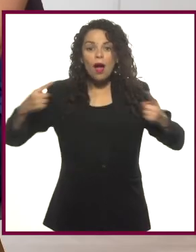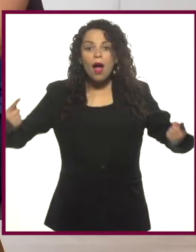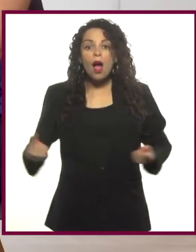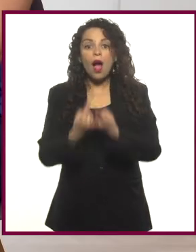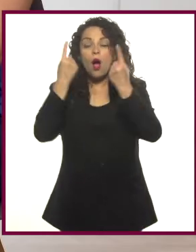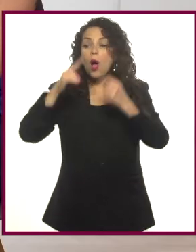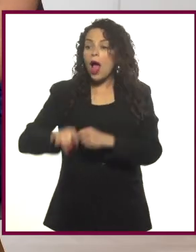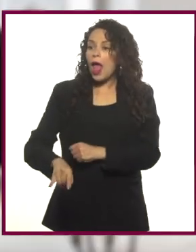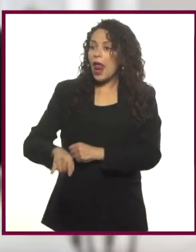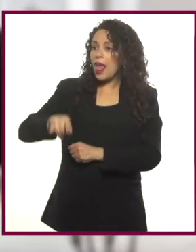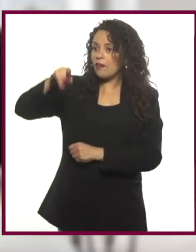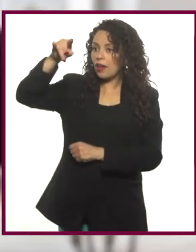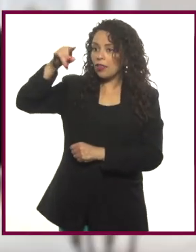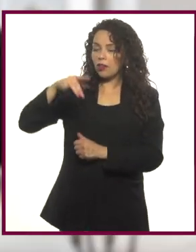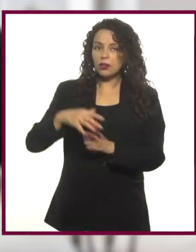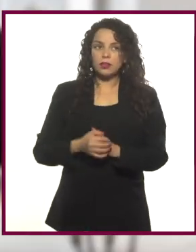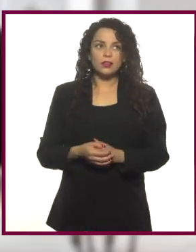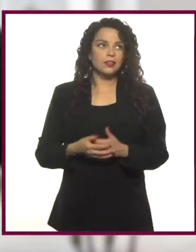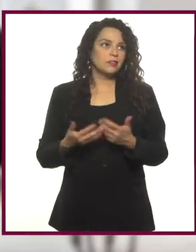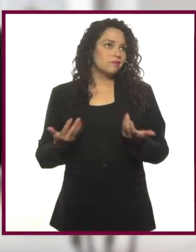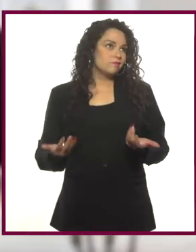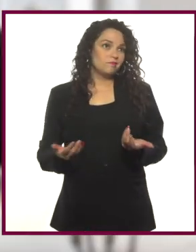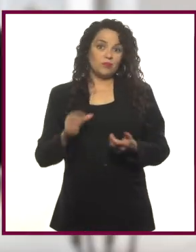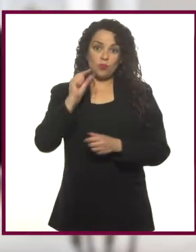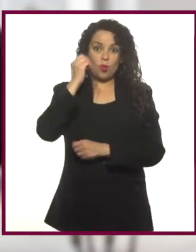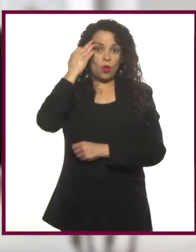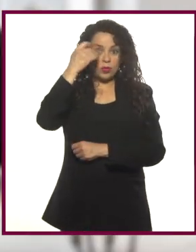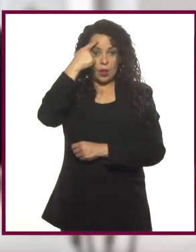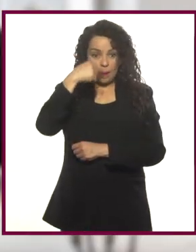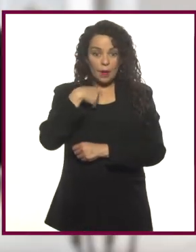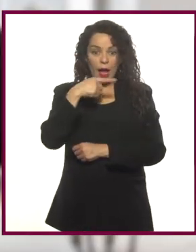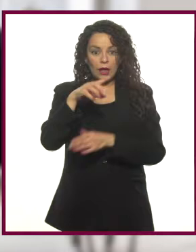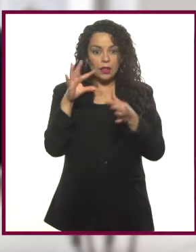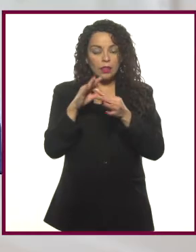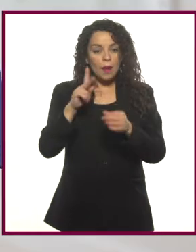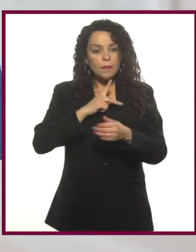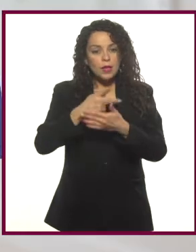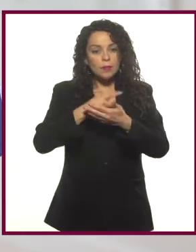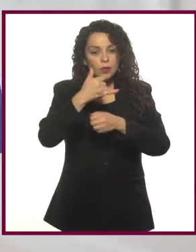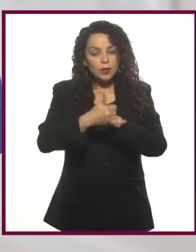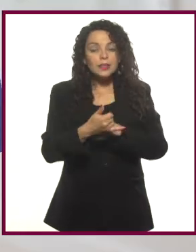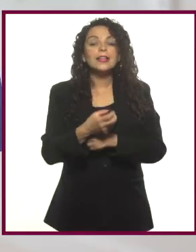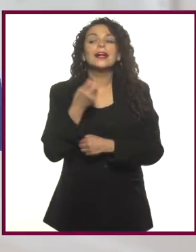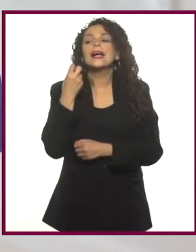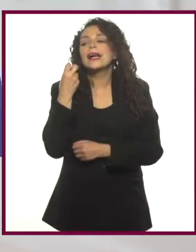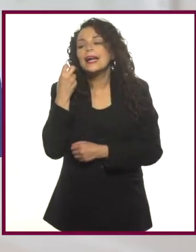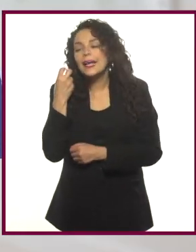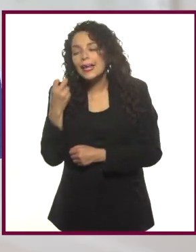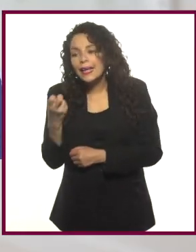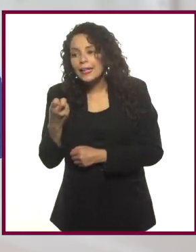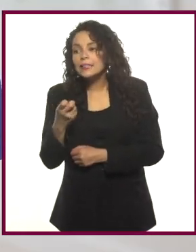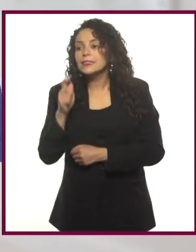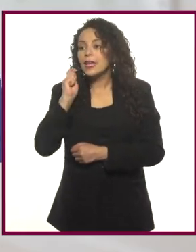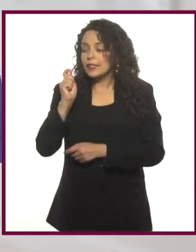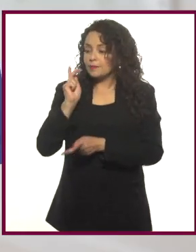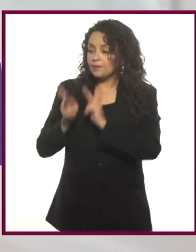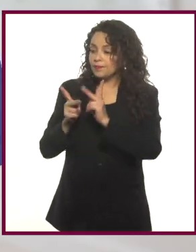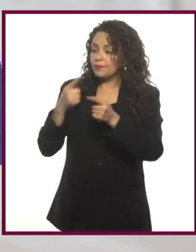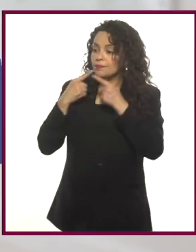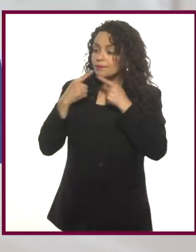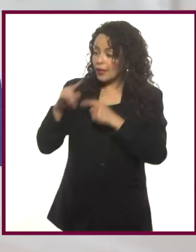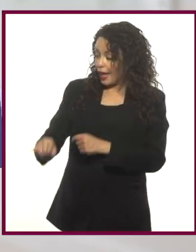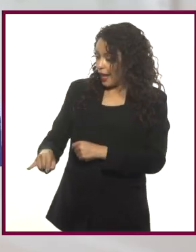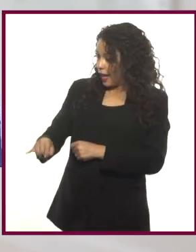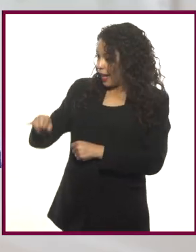menos que en el elevador. Uy, tendría poco tiempo para contarle mi proyecto. De eso se trata. La idea de este discurso de